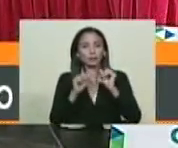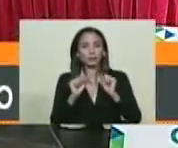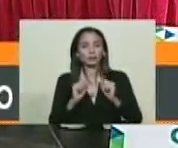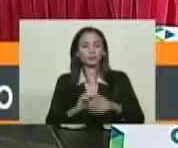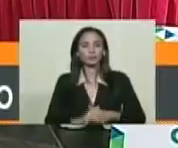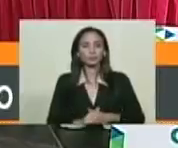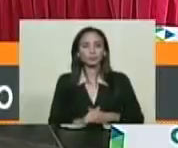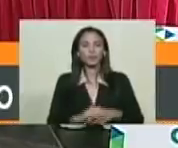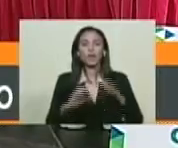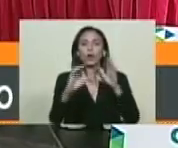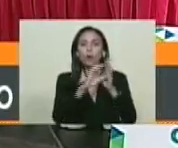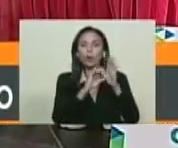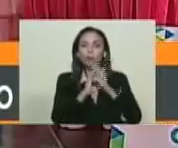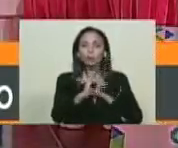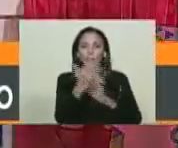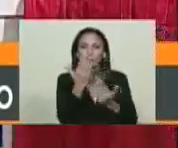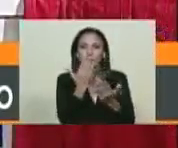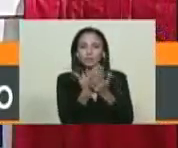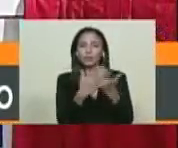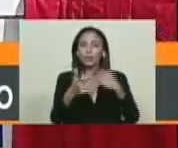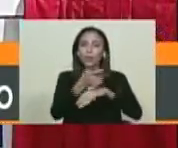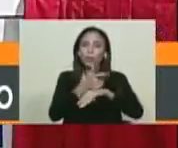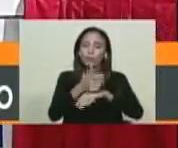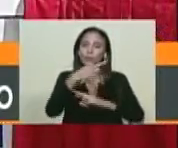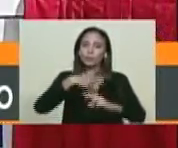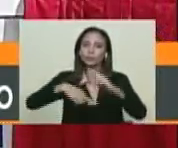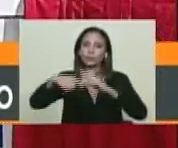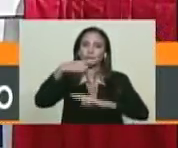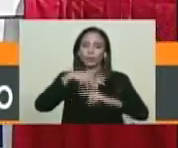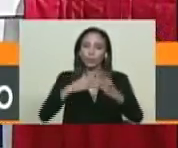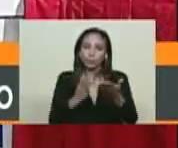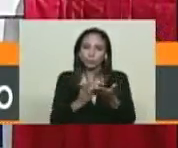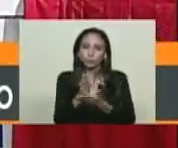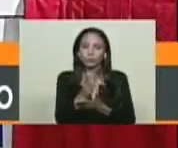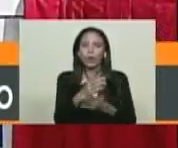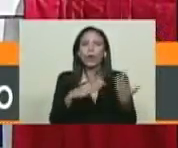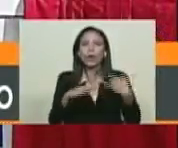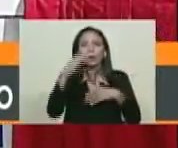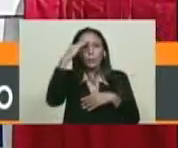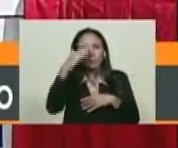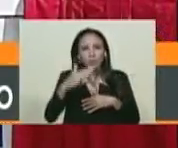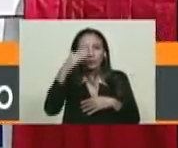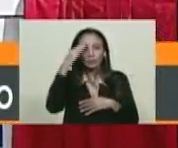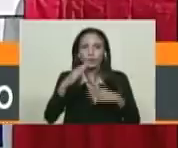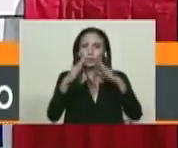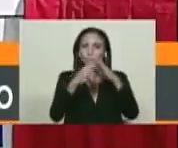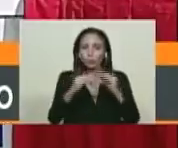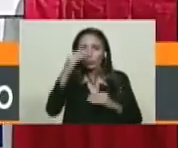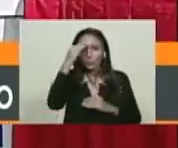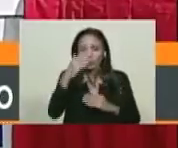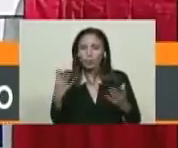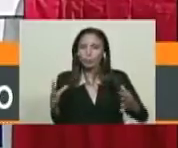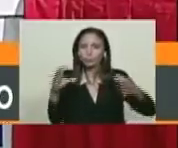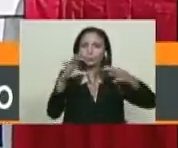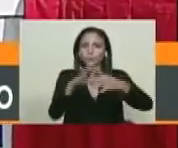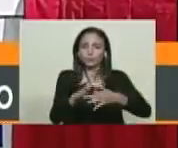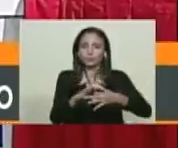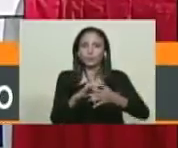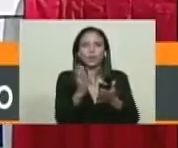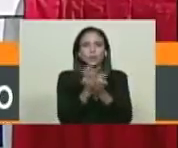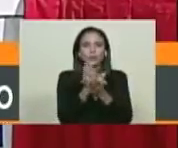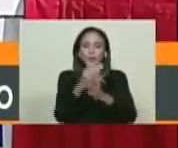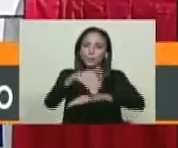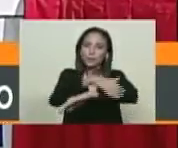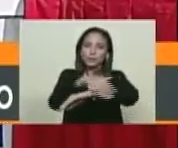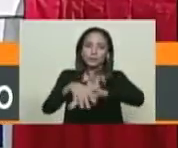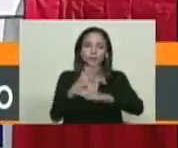la constituyente al frente y el gobierno revolucionario y la Fuerza Armada Nacional Bolivariana al frente. Nosotros siempre en la calle,